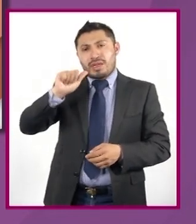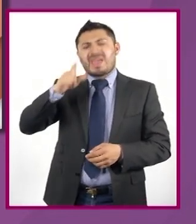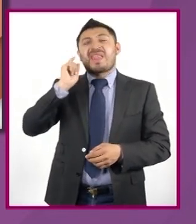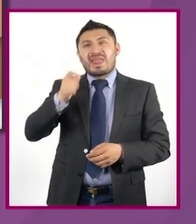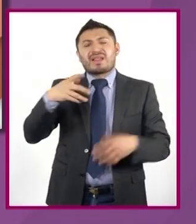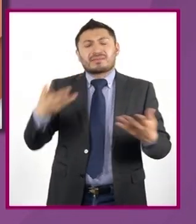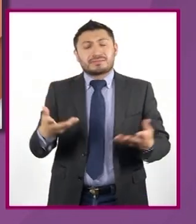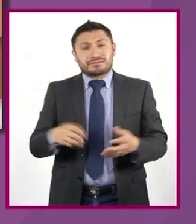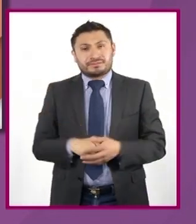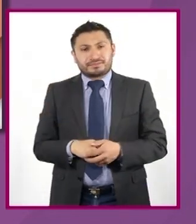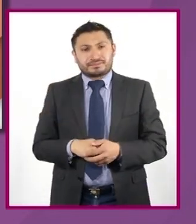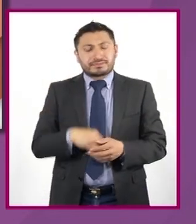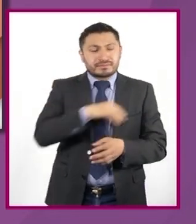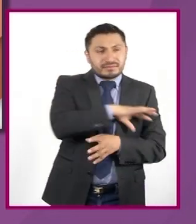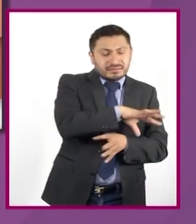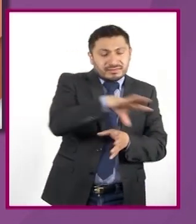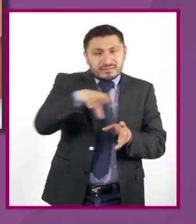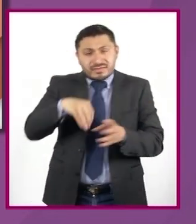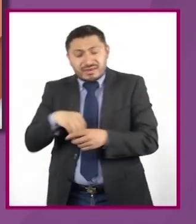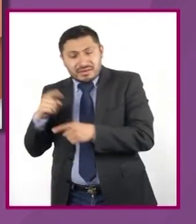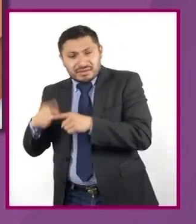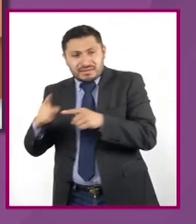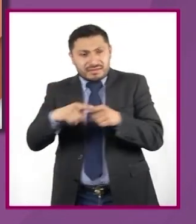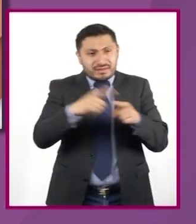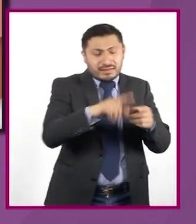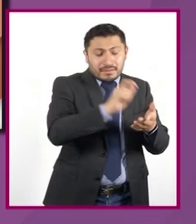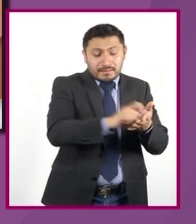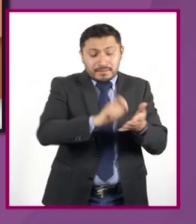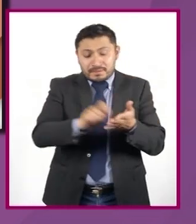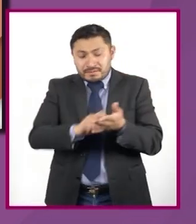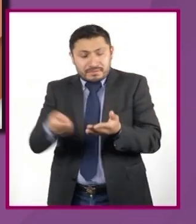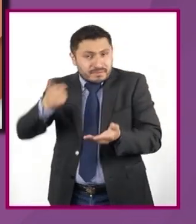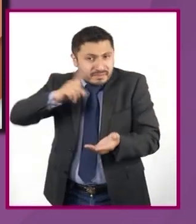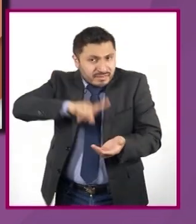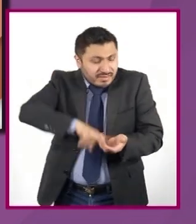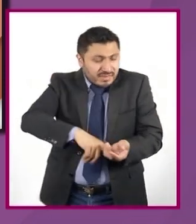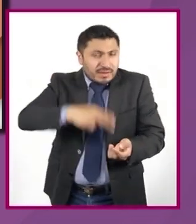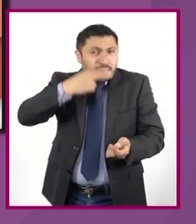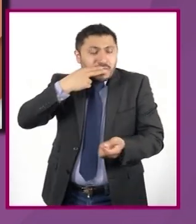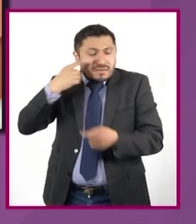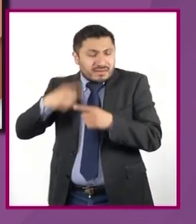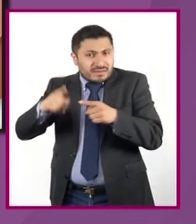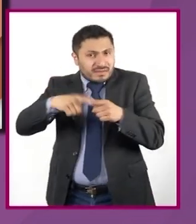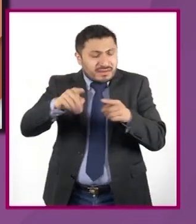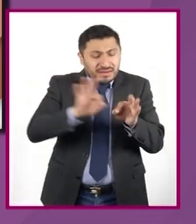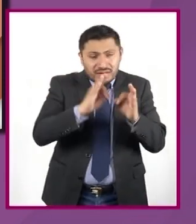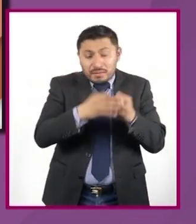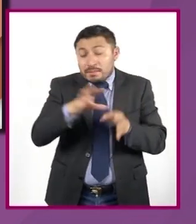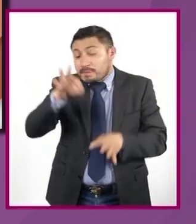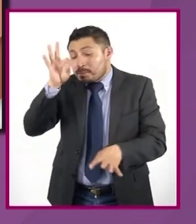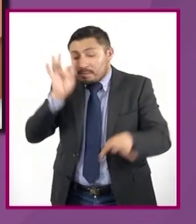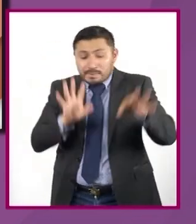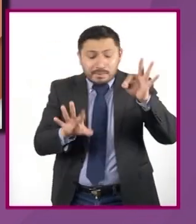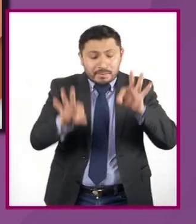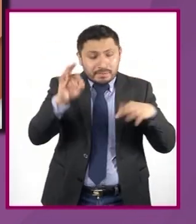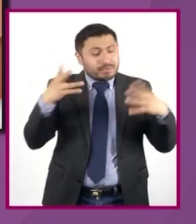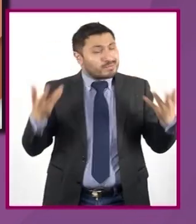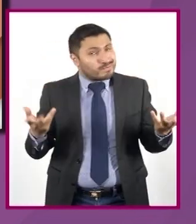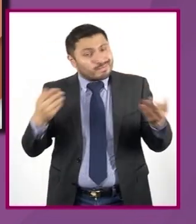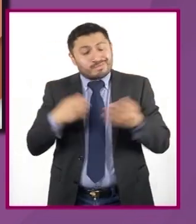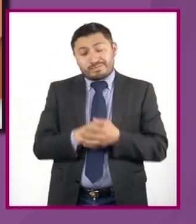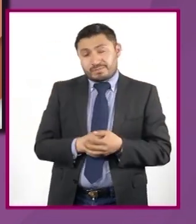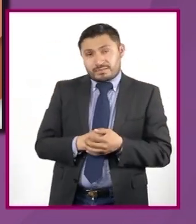Una recopilación de textos literarios que se agrupan utilizando criterios de selección.